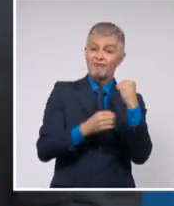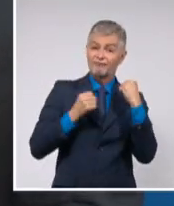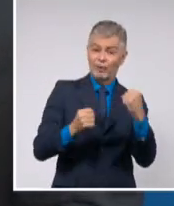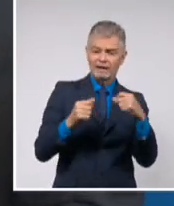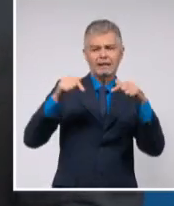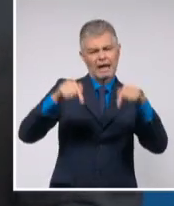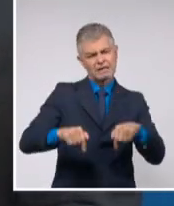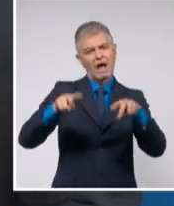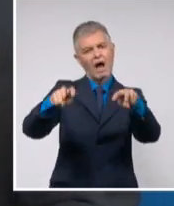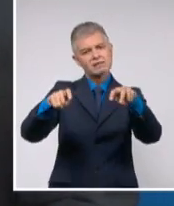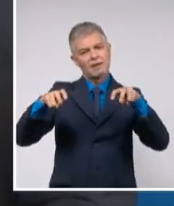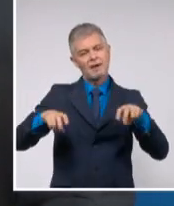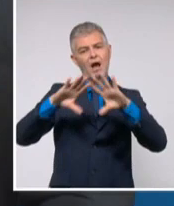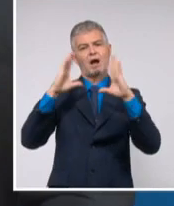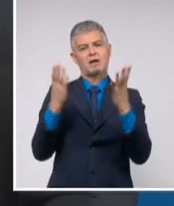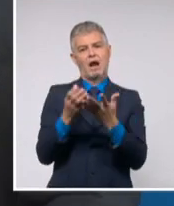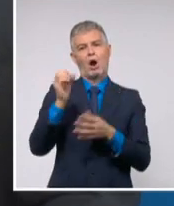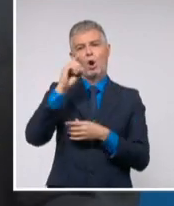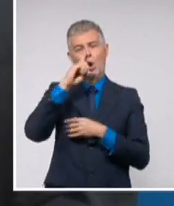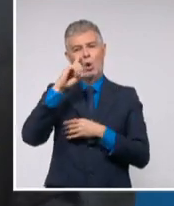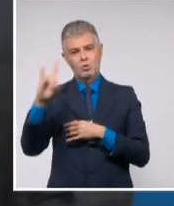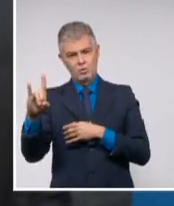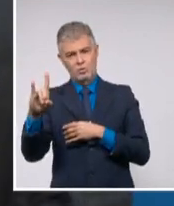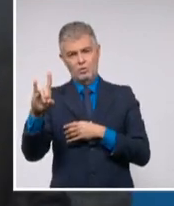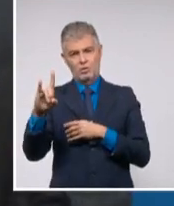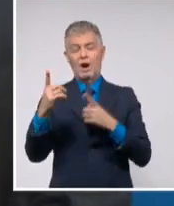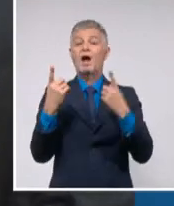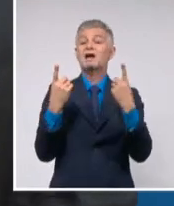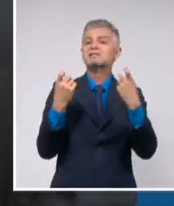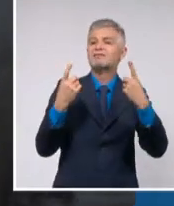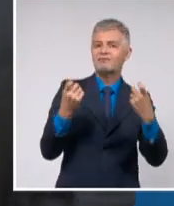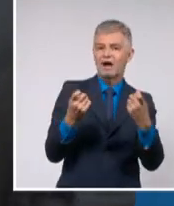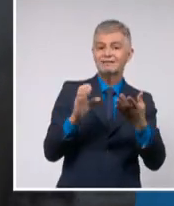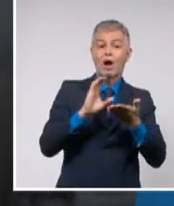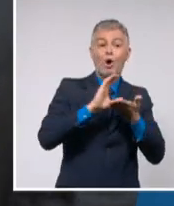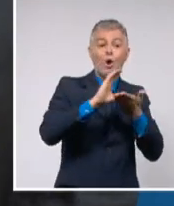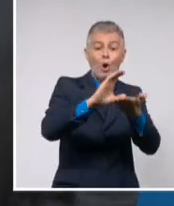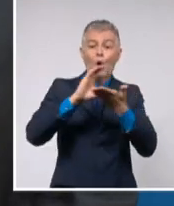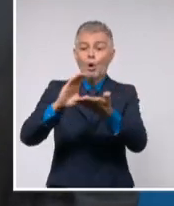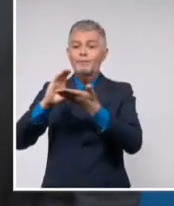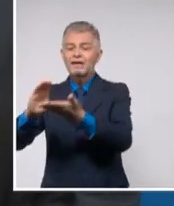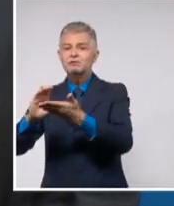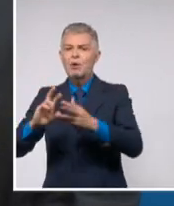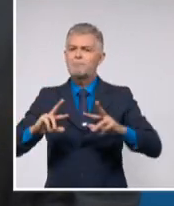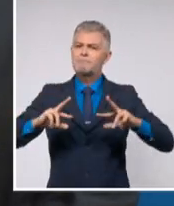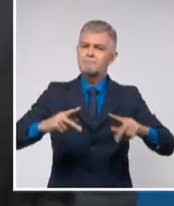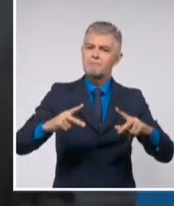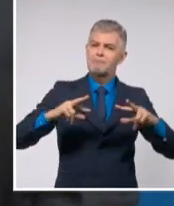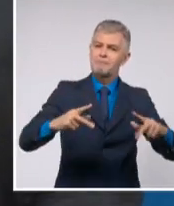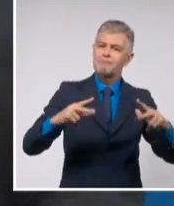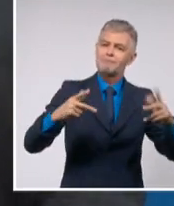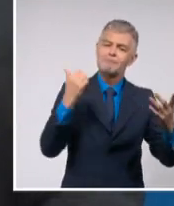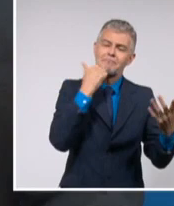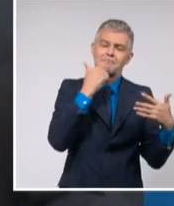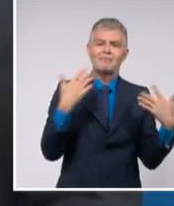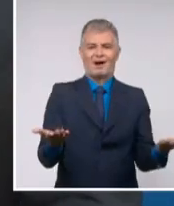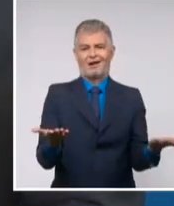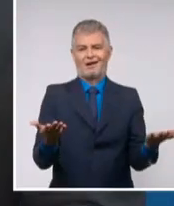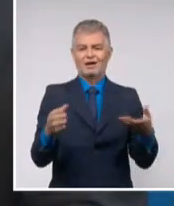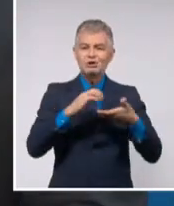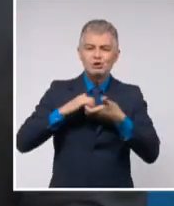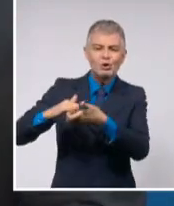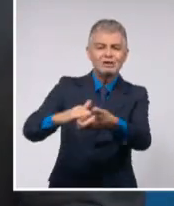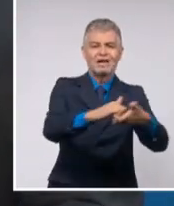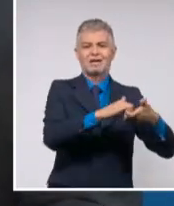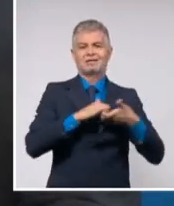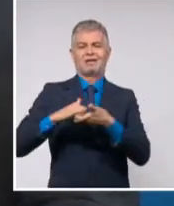Asamblea General. Multipliquemos la cooperación y la solidaridad. Construyamos un